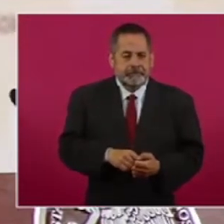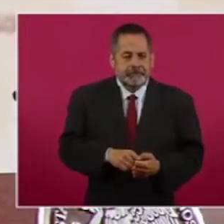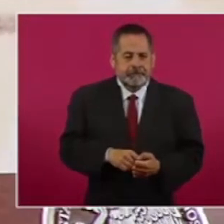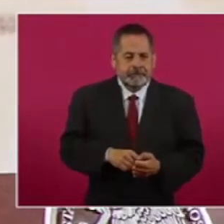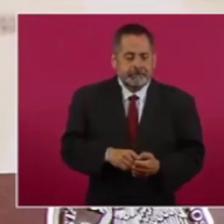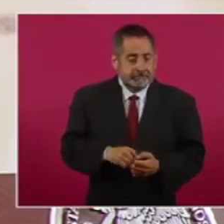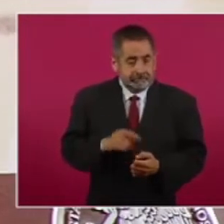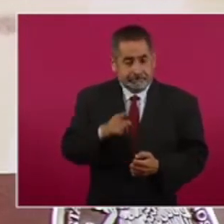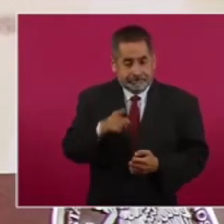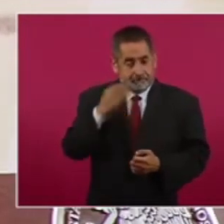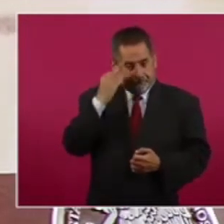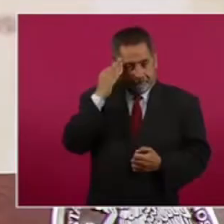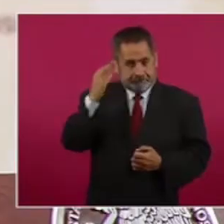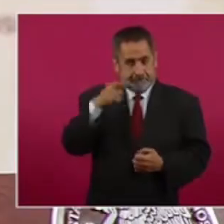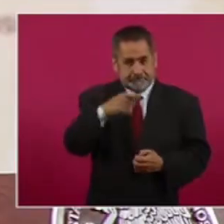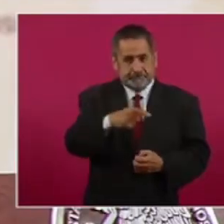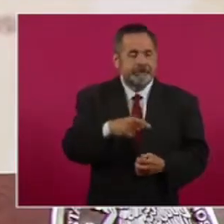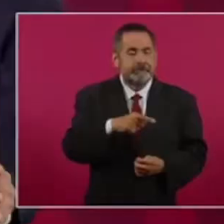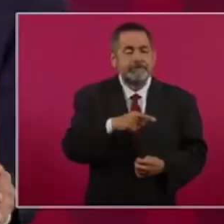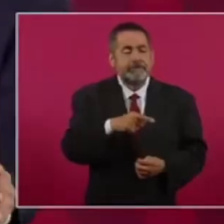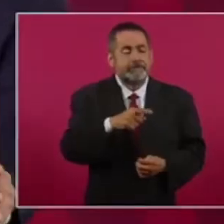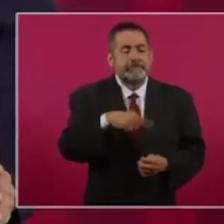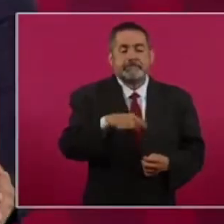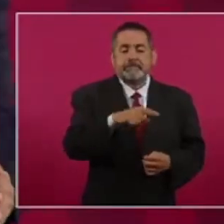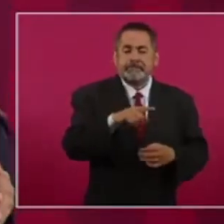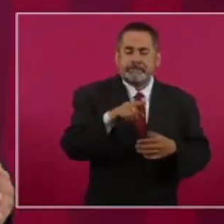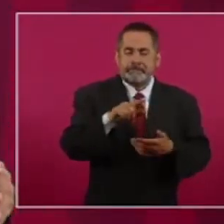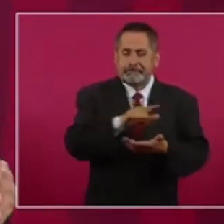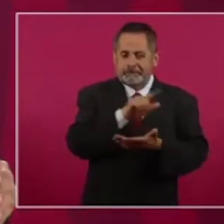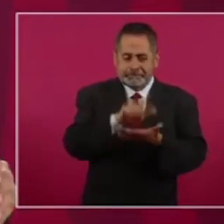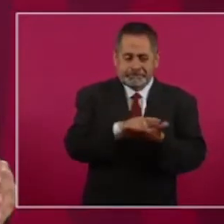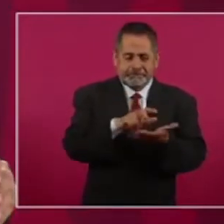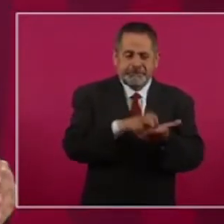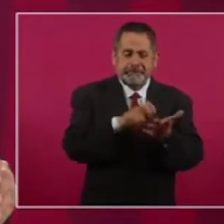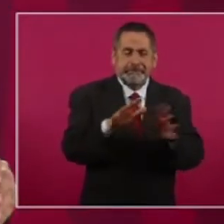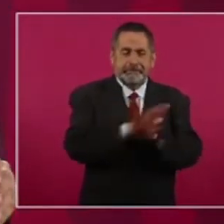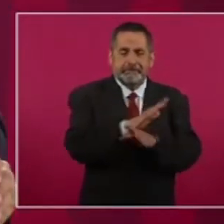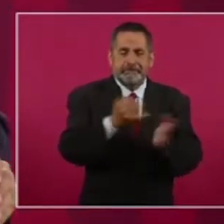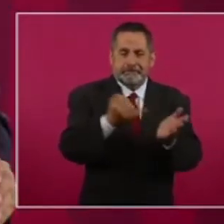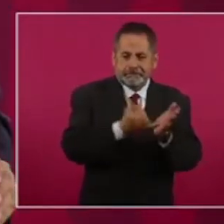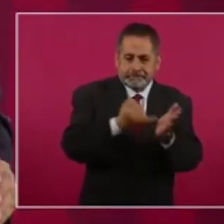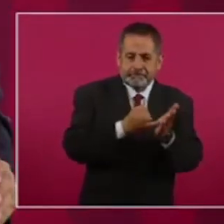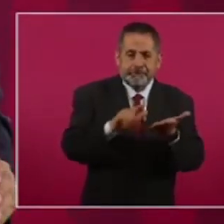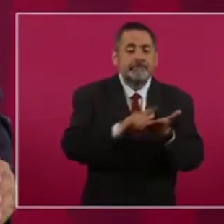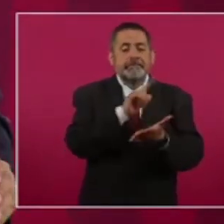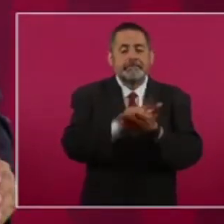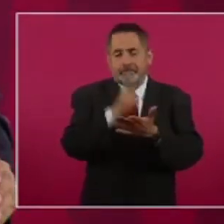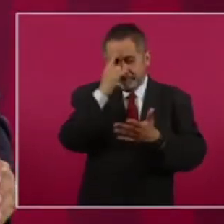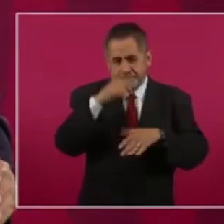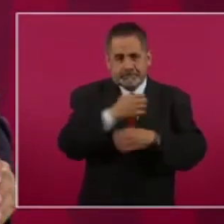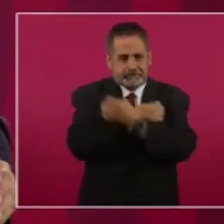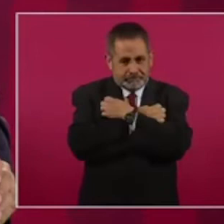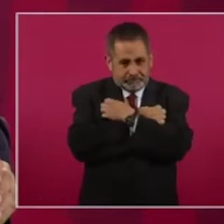En ese paquete estaba la reforma fiscal, la reforma educativa.